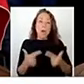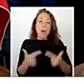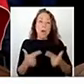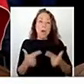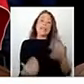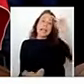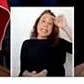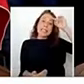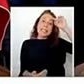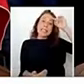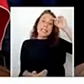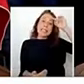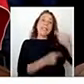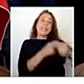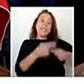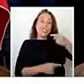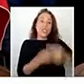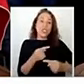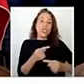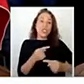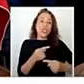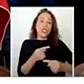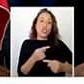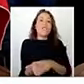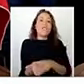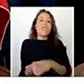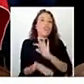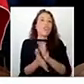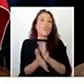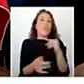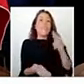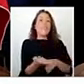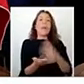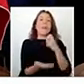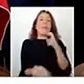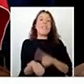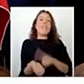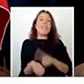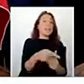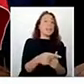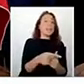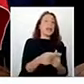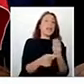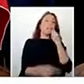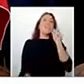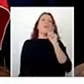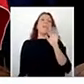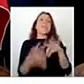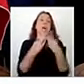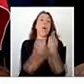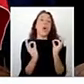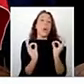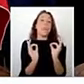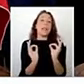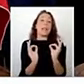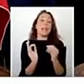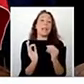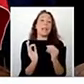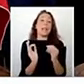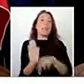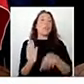la historia, toda la verdad, y digo toda la verdad porque una verdad a media es una mentira completa. La resolución del 22